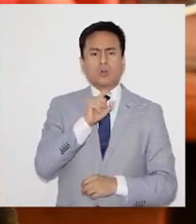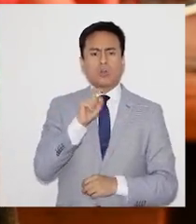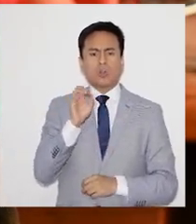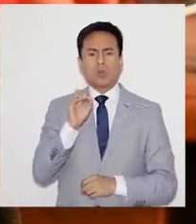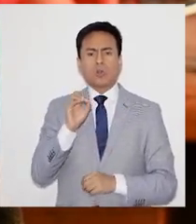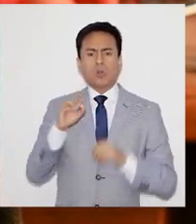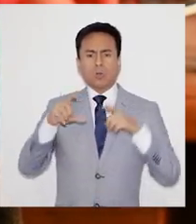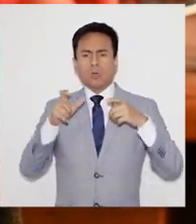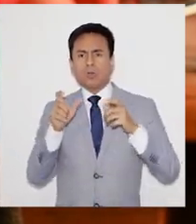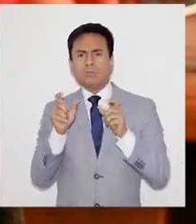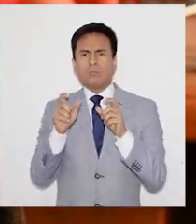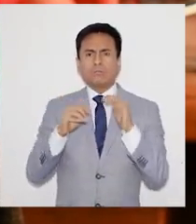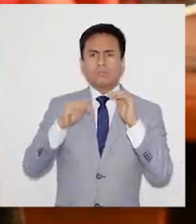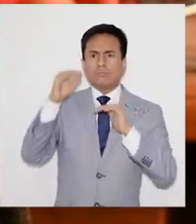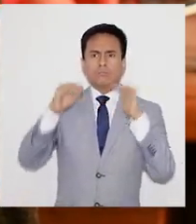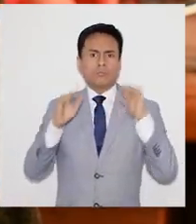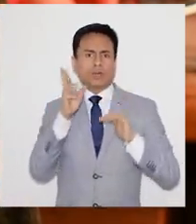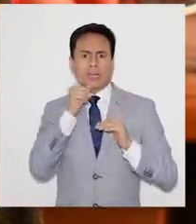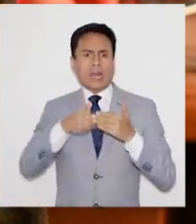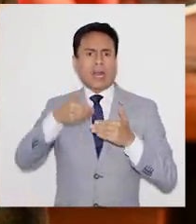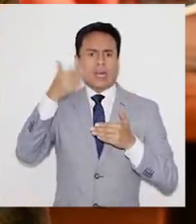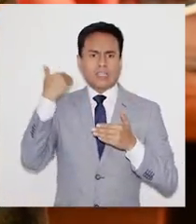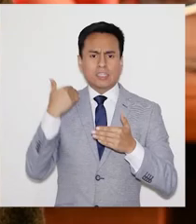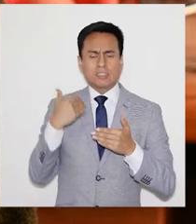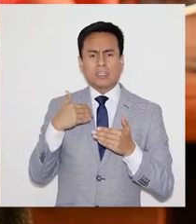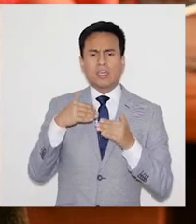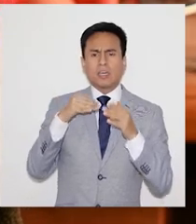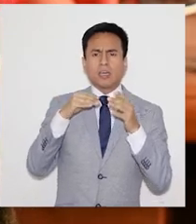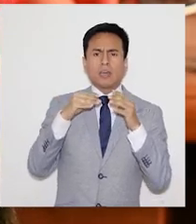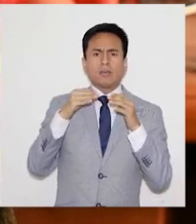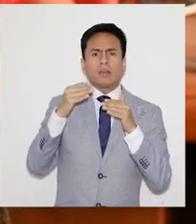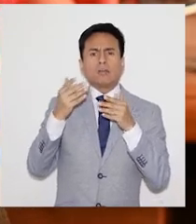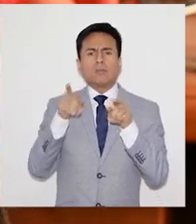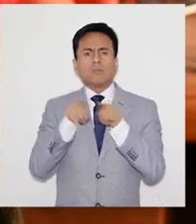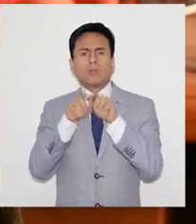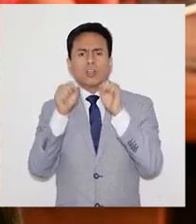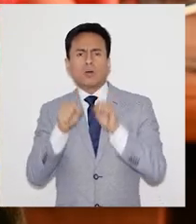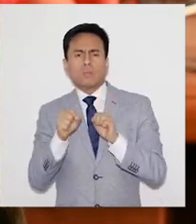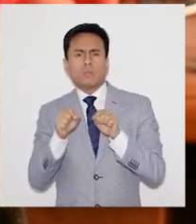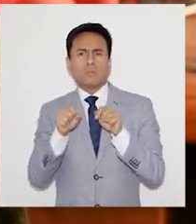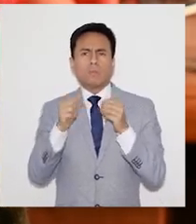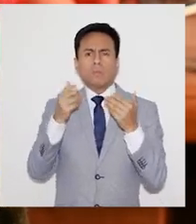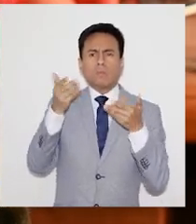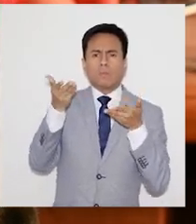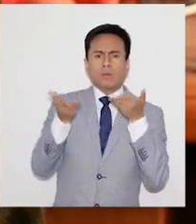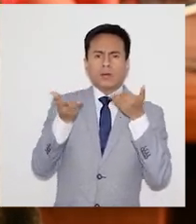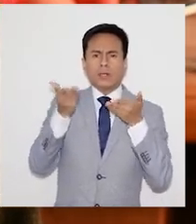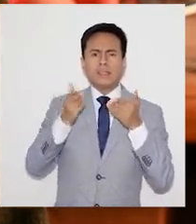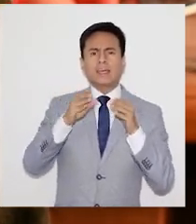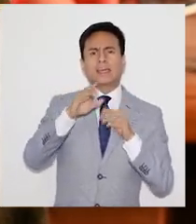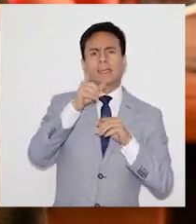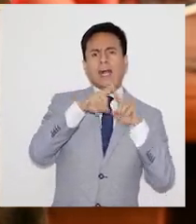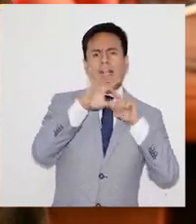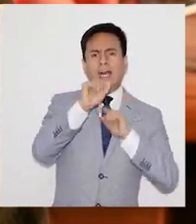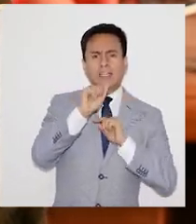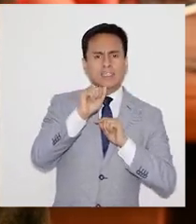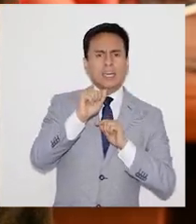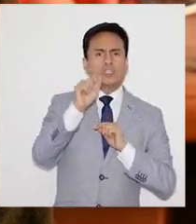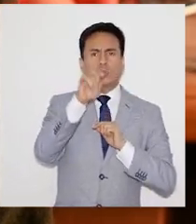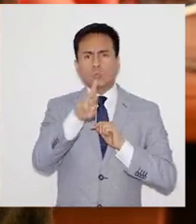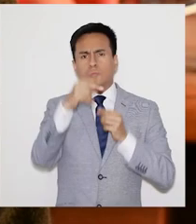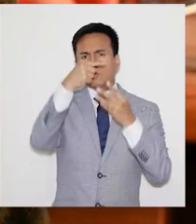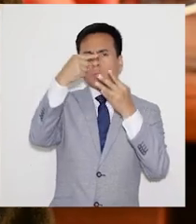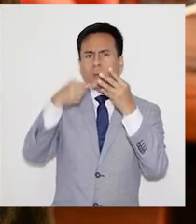un polarímetro. Yo hubiera sido feliz haciendo polarización de galaxias Cifer del Sur,